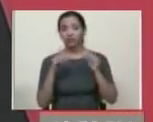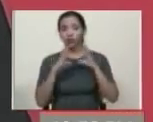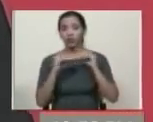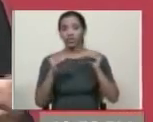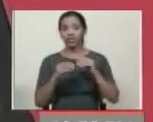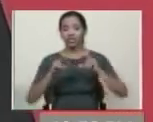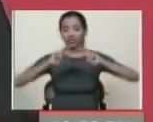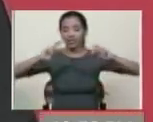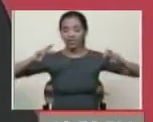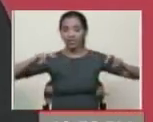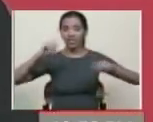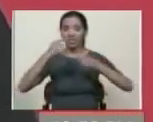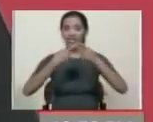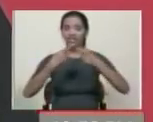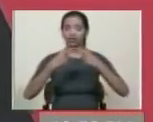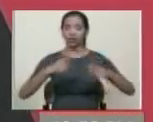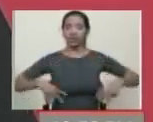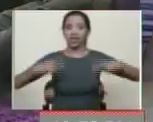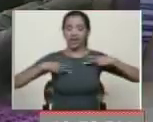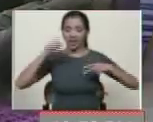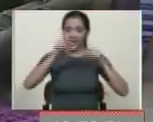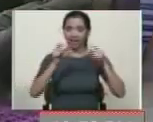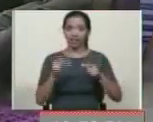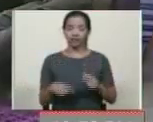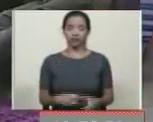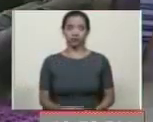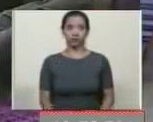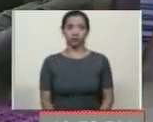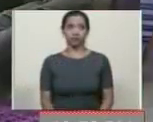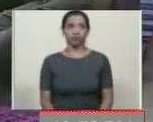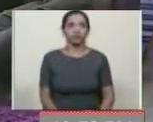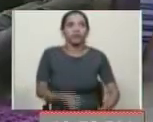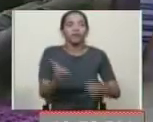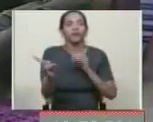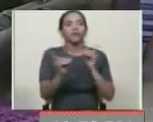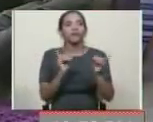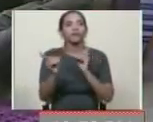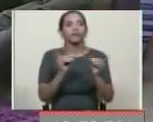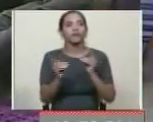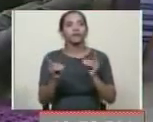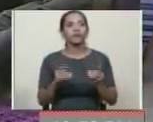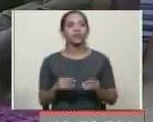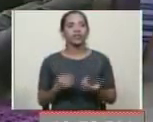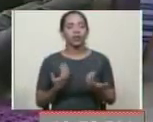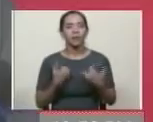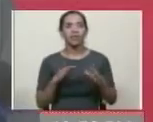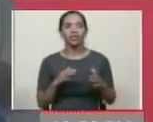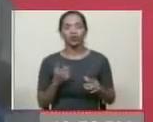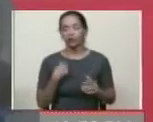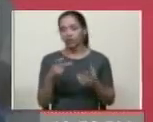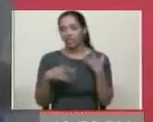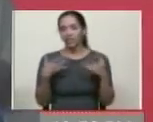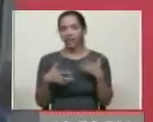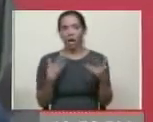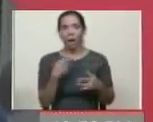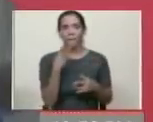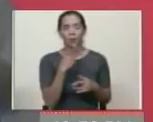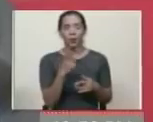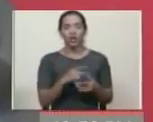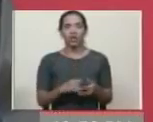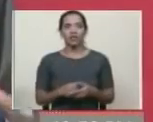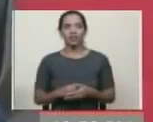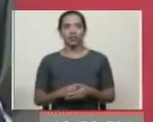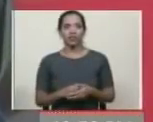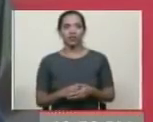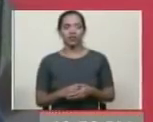gente y, dependiendo y se meten ahí. Y dependiendo del tema, lo que decía Orlenis, a veces los en vivos políticos, cuando yo estoy en actividades políticas y todo lo demás, se me